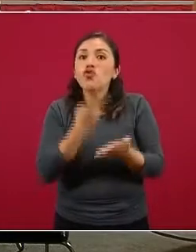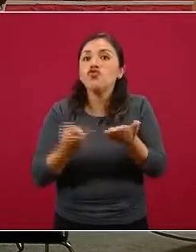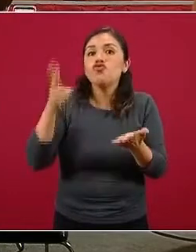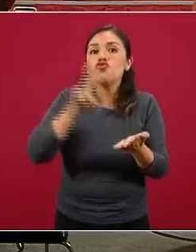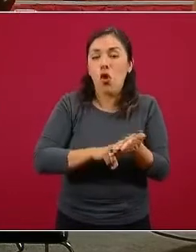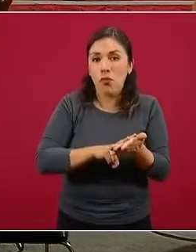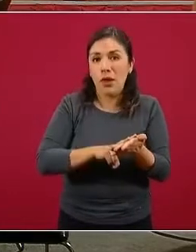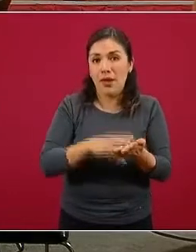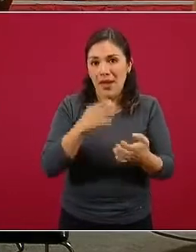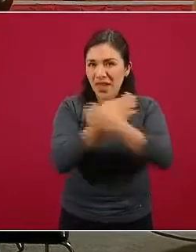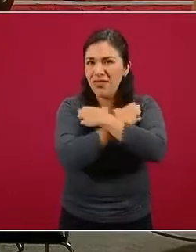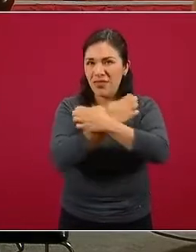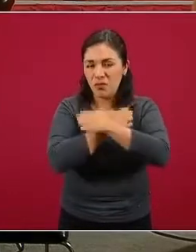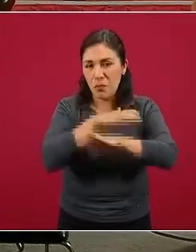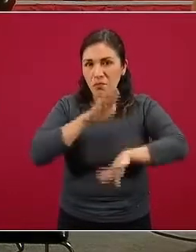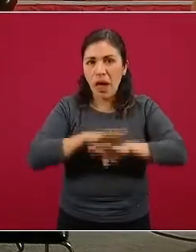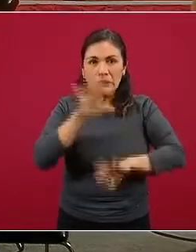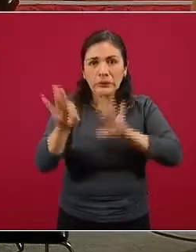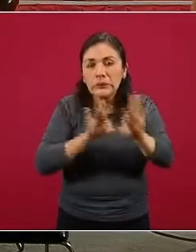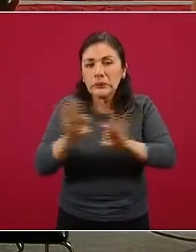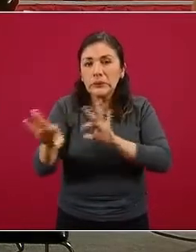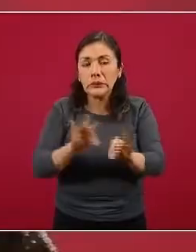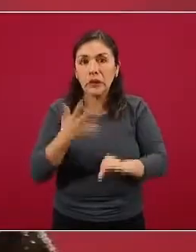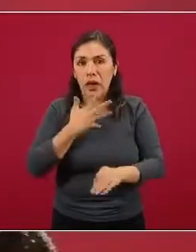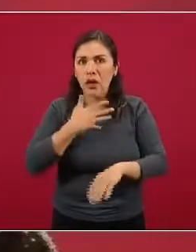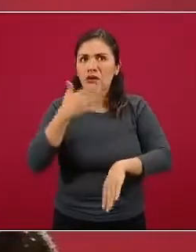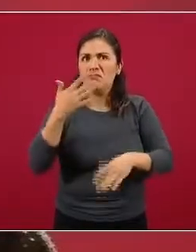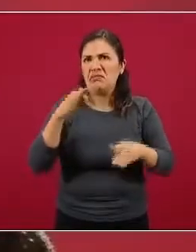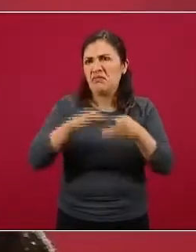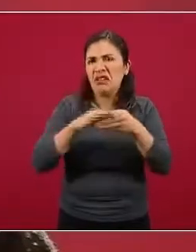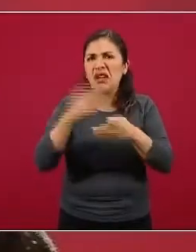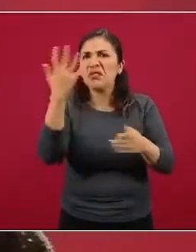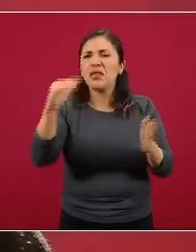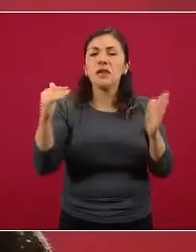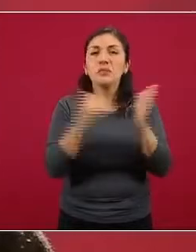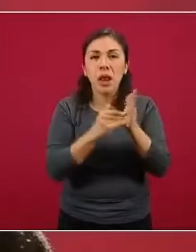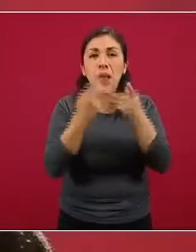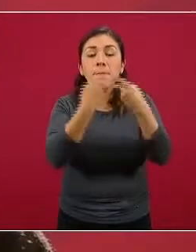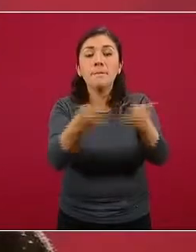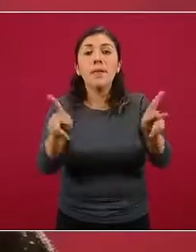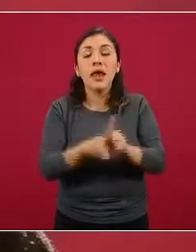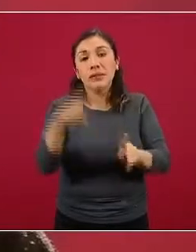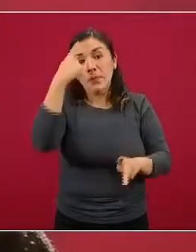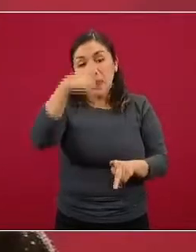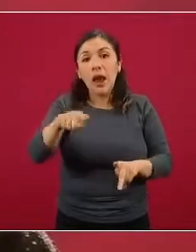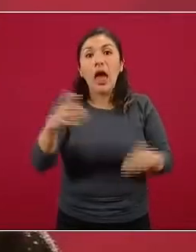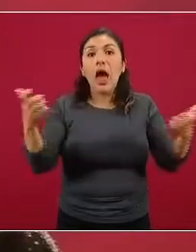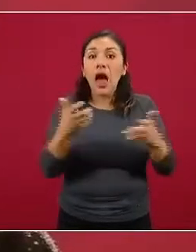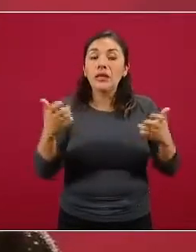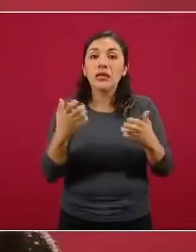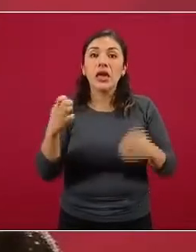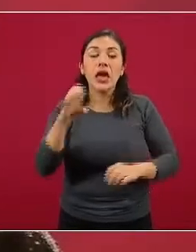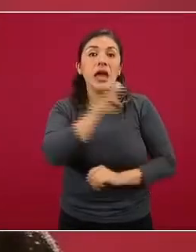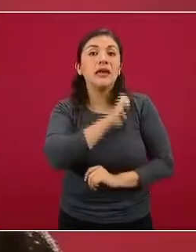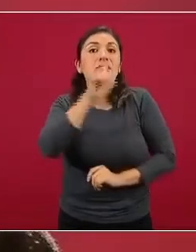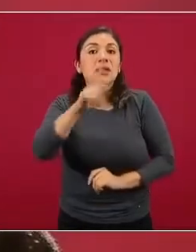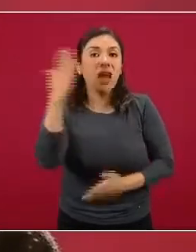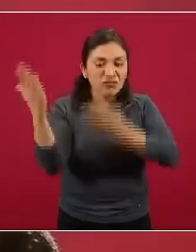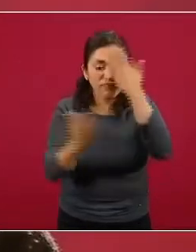la oferta educativa. Tenemos en un número grueso 10,000 plazas para realizar la